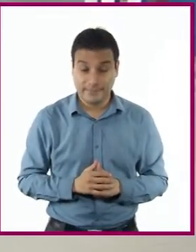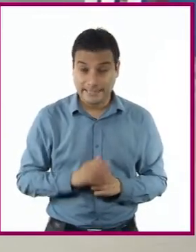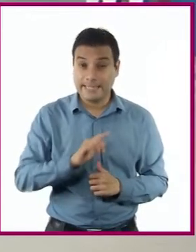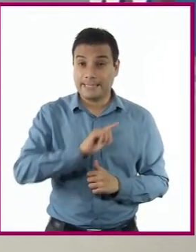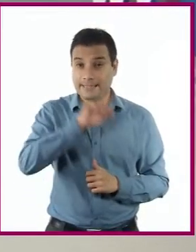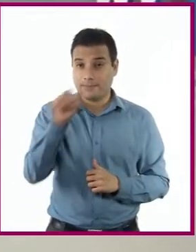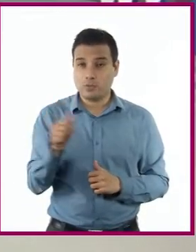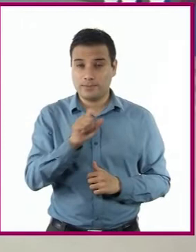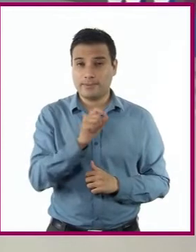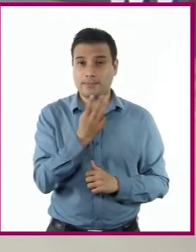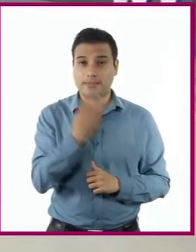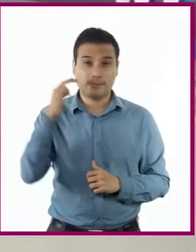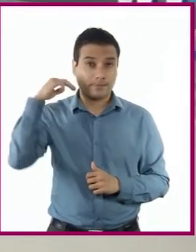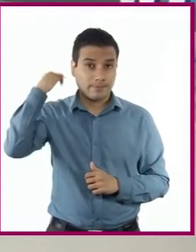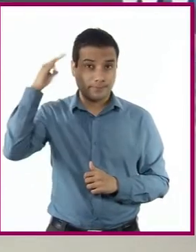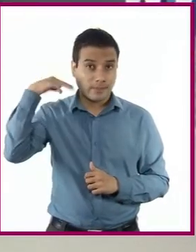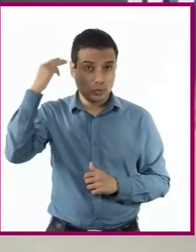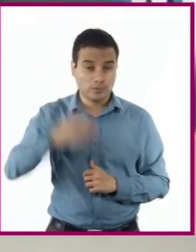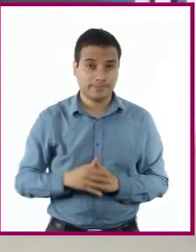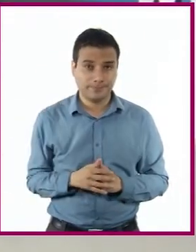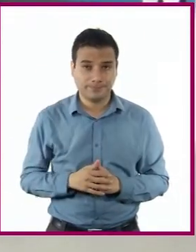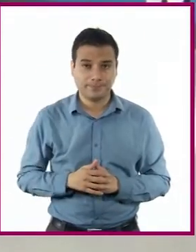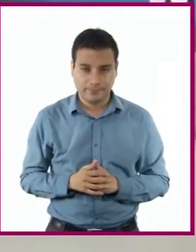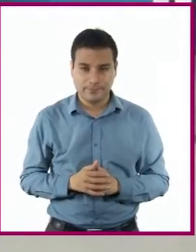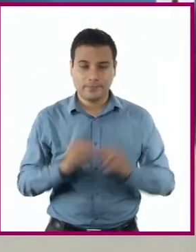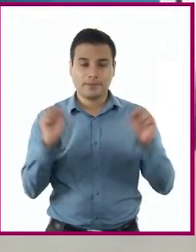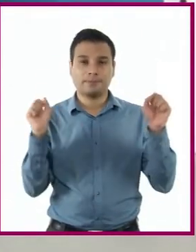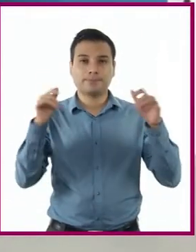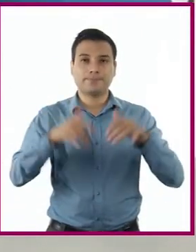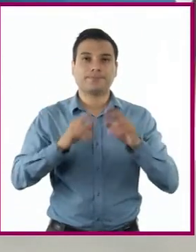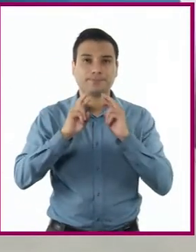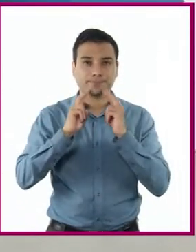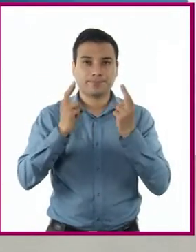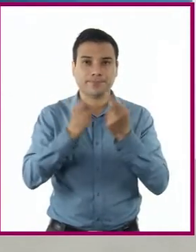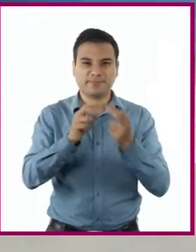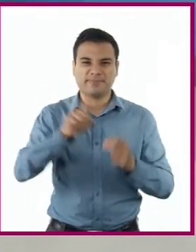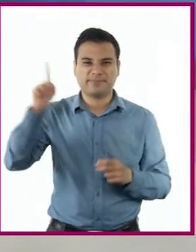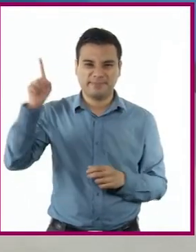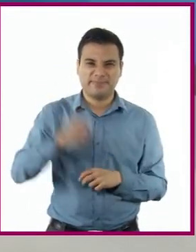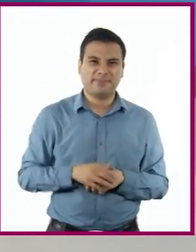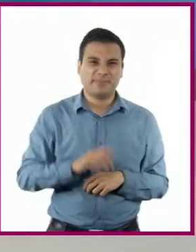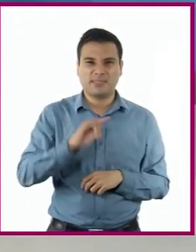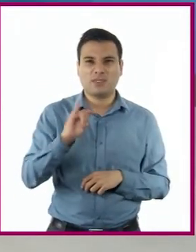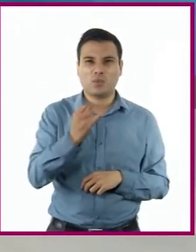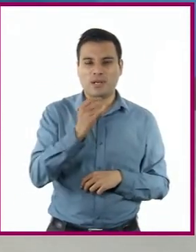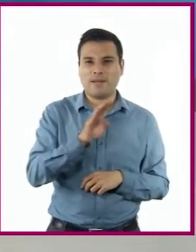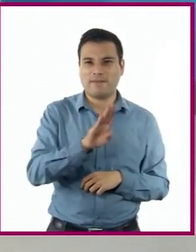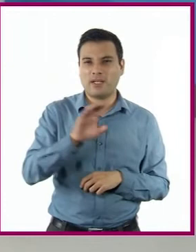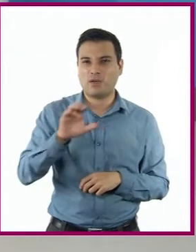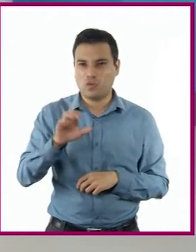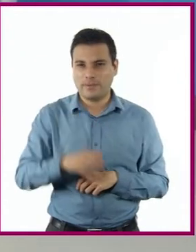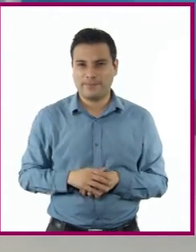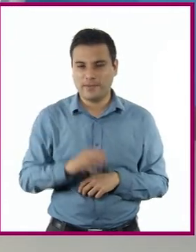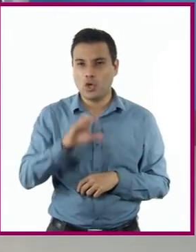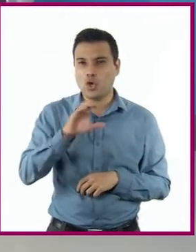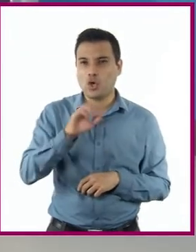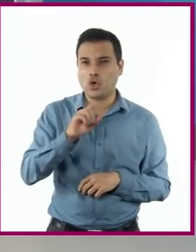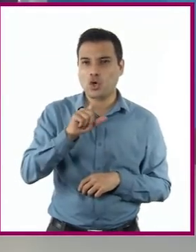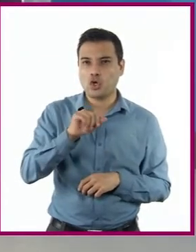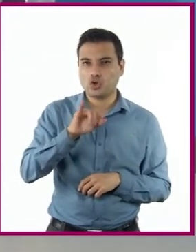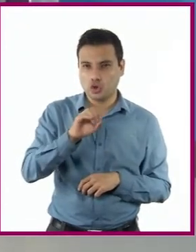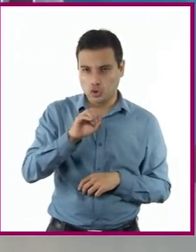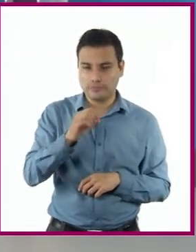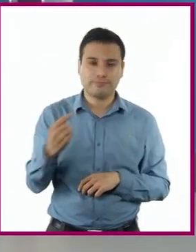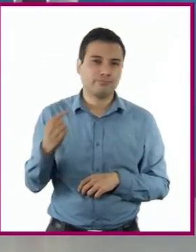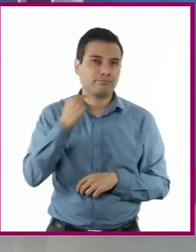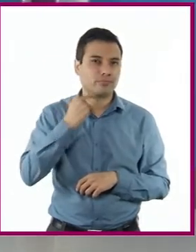Posteriormente, el 23 de marzo, después de un mitin en Lomas Taurinas, Baja California, Colosio fue víctima de un atentado que terminó con